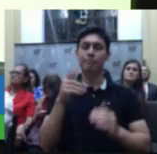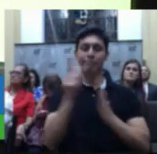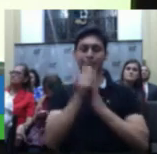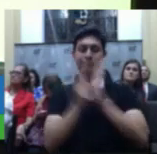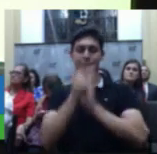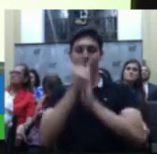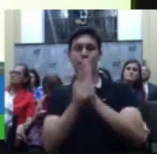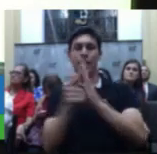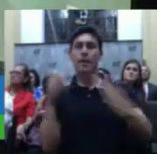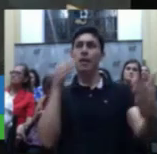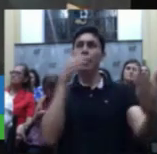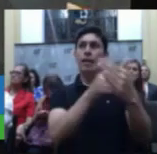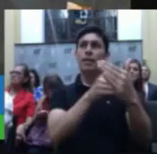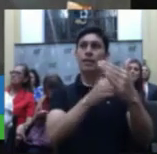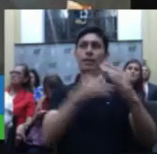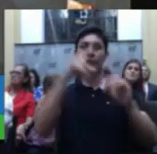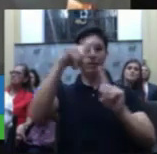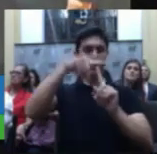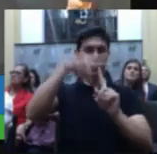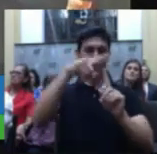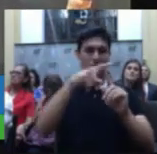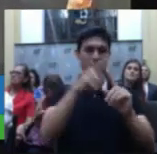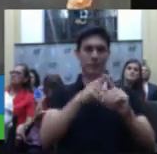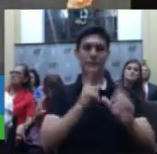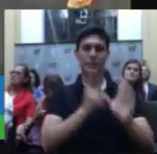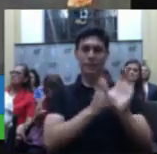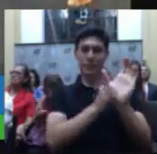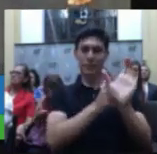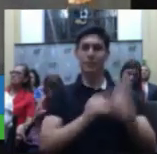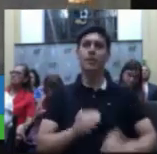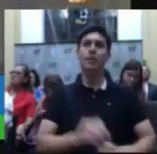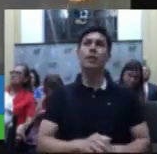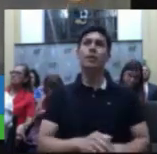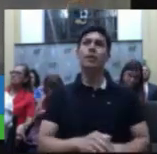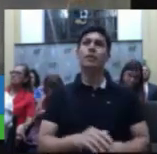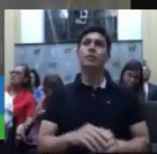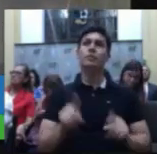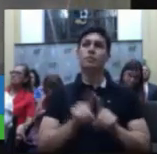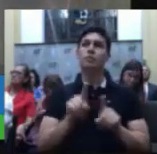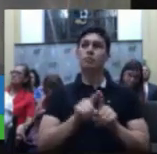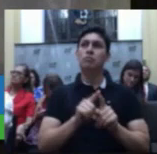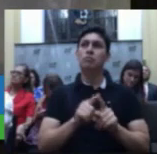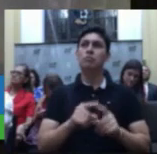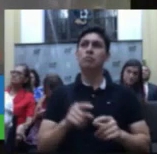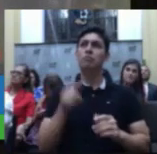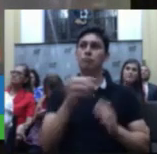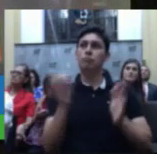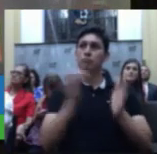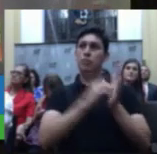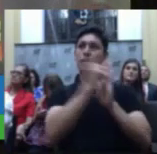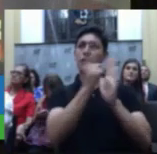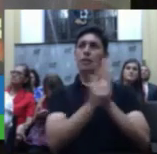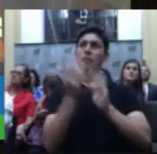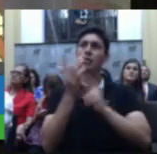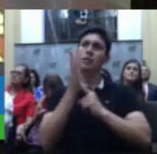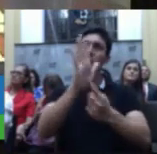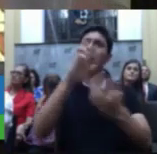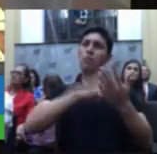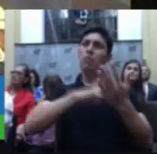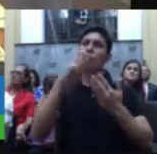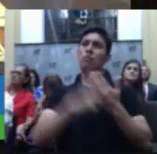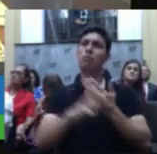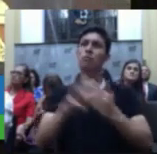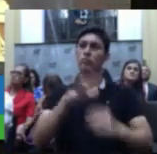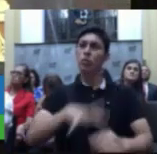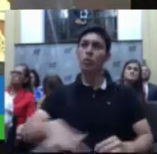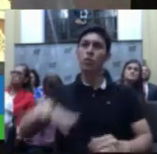antiterroristas. En el año 2003, formó parte de la comisión creada por ley para presentar un proyecto integral de reforma